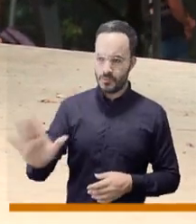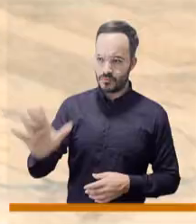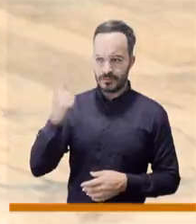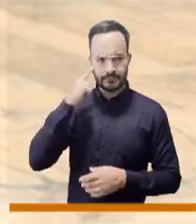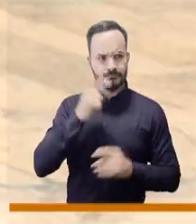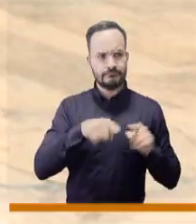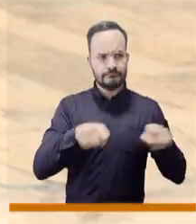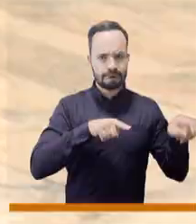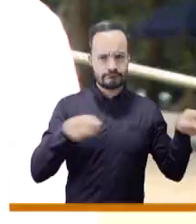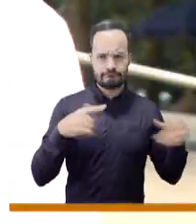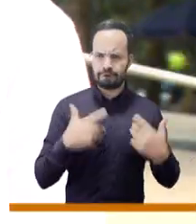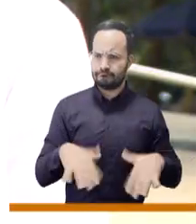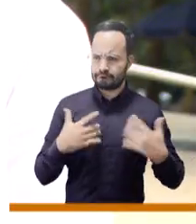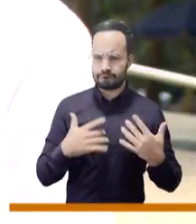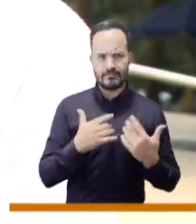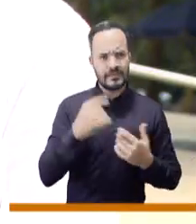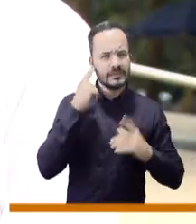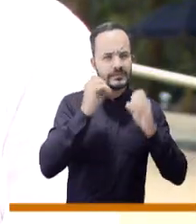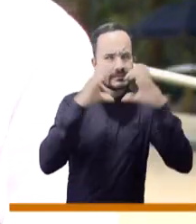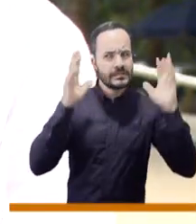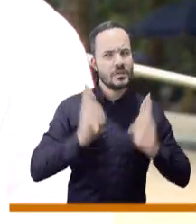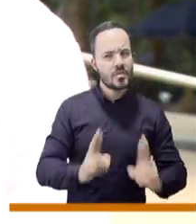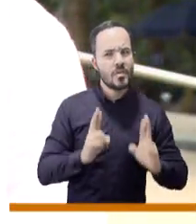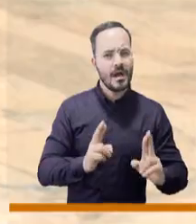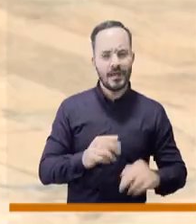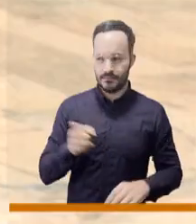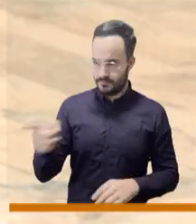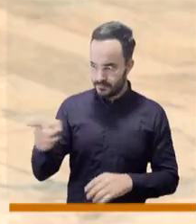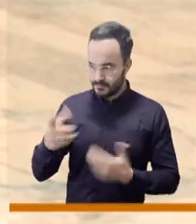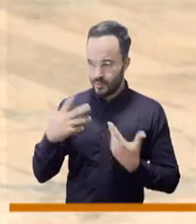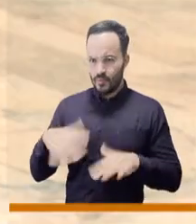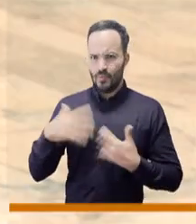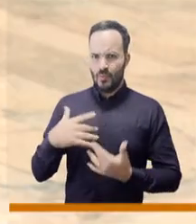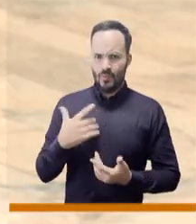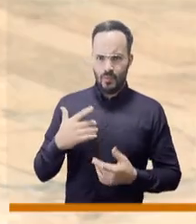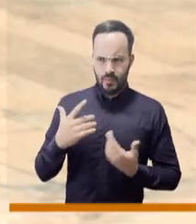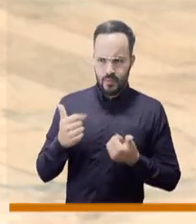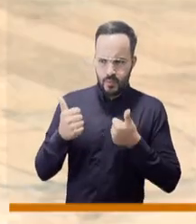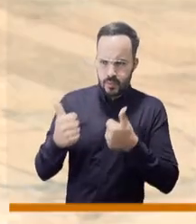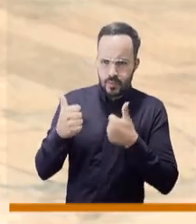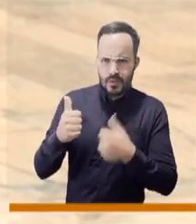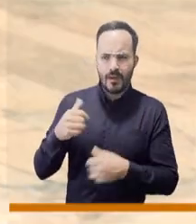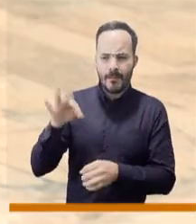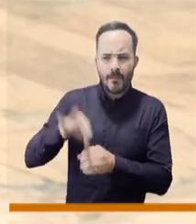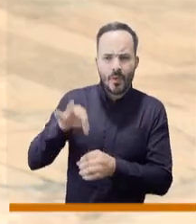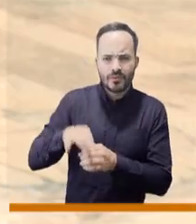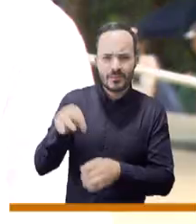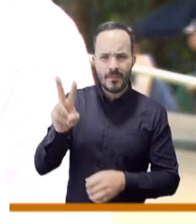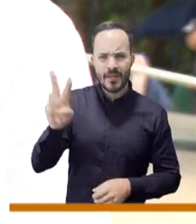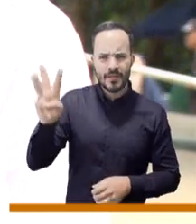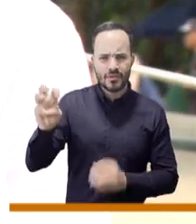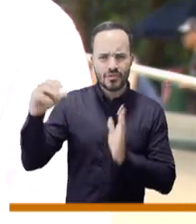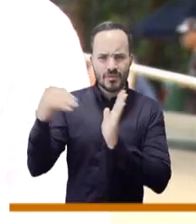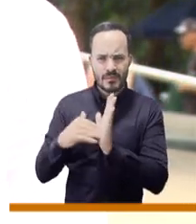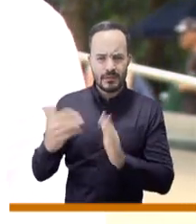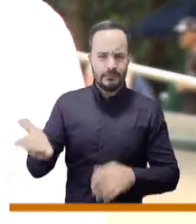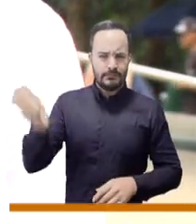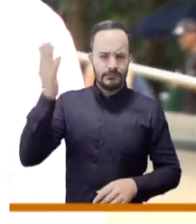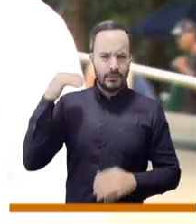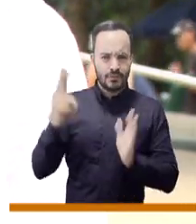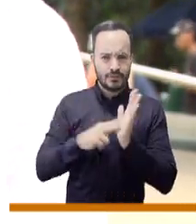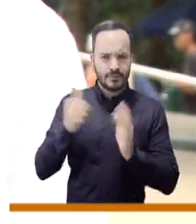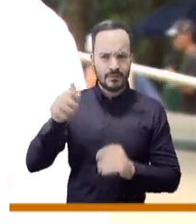cualquiera se soñaría. Son 28.000 votos, 28.000 almas de carne y hueso que votaron por una lista en